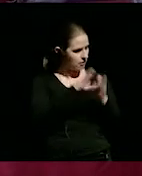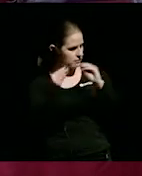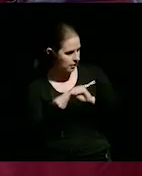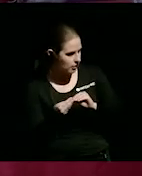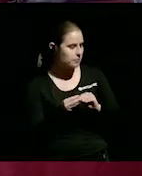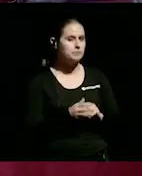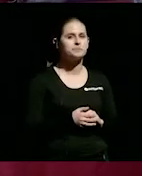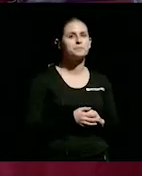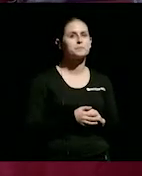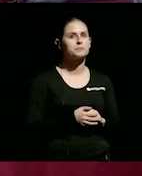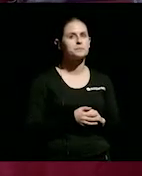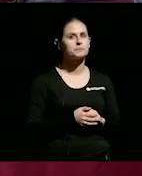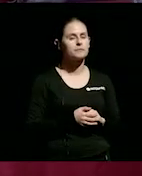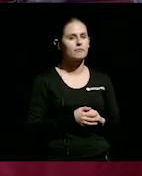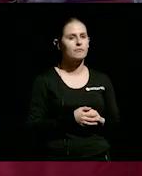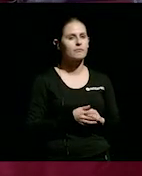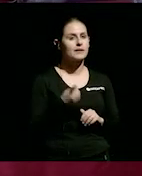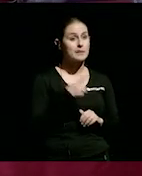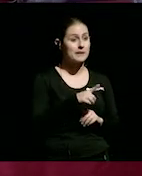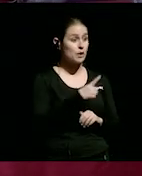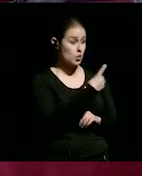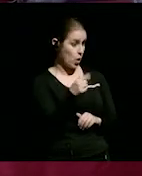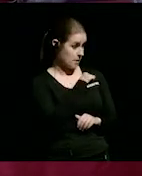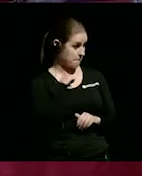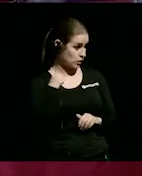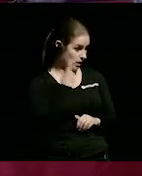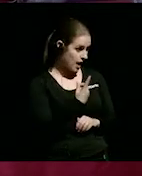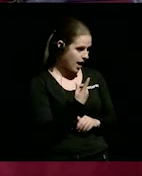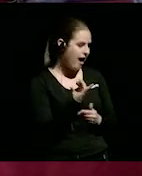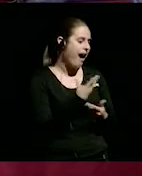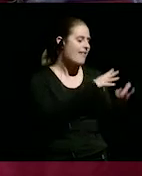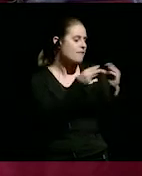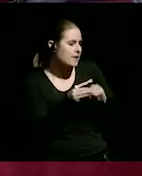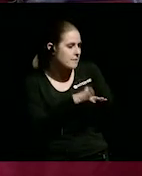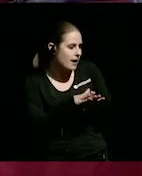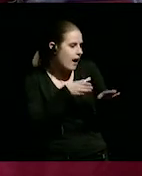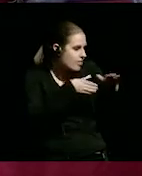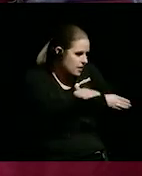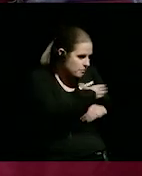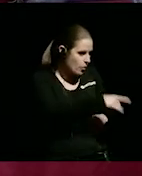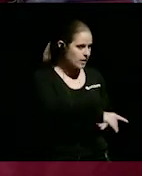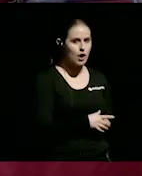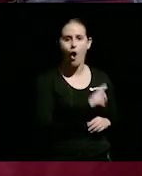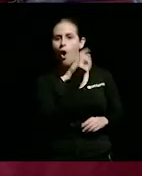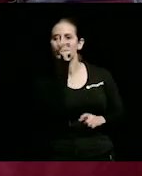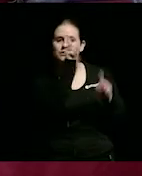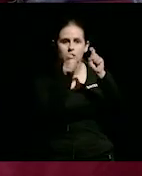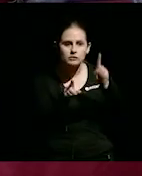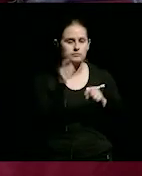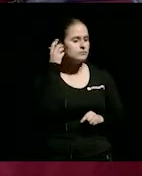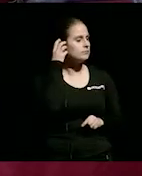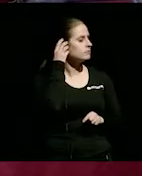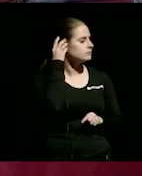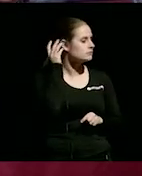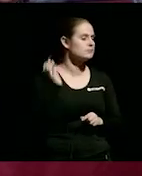sus en sus pertenencias. Any more questions? Sí. Aquí.